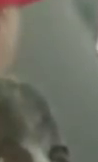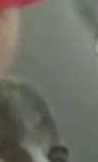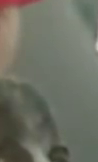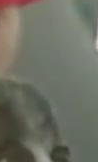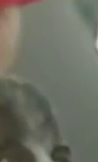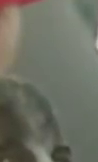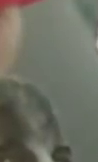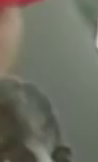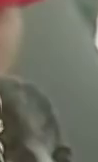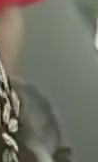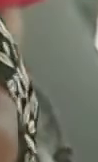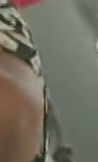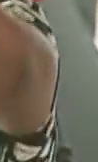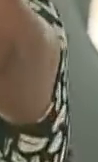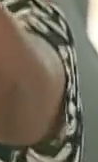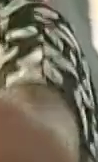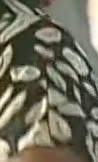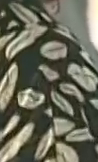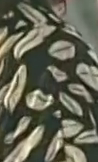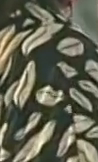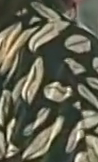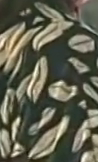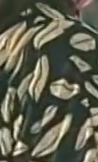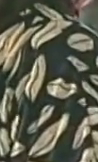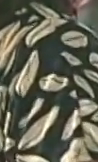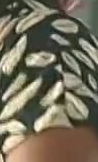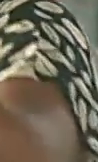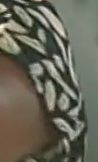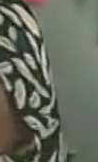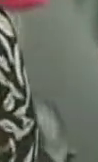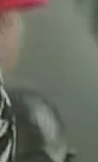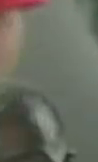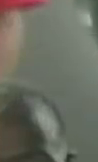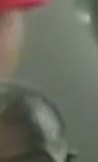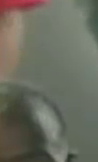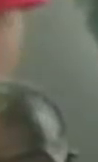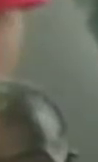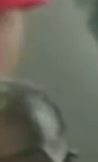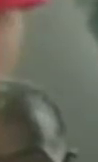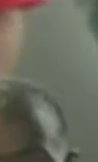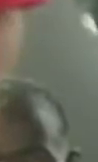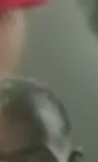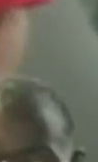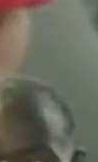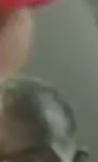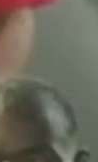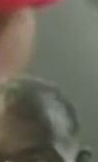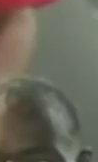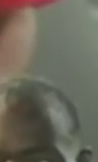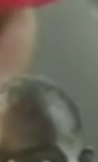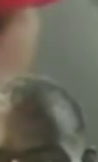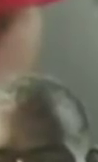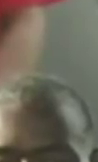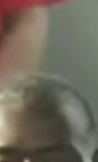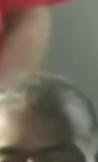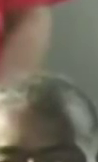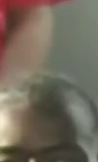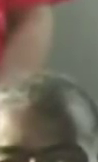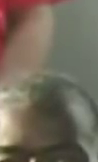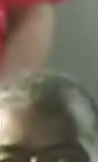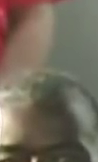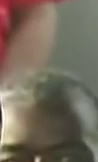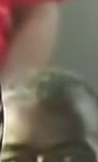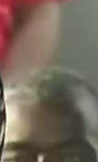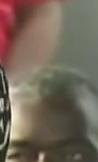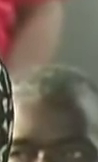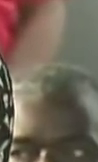hacemos eso. Qué bueno. Y lo llevamos a los CDI. Entonces, necesitamos eliminar esa cadena. Entonces, teniendo